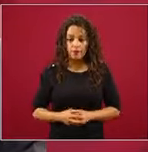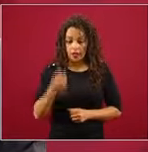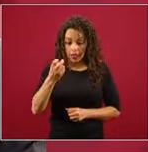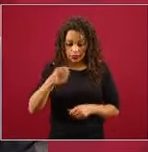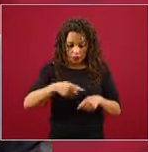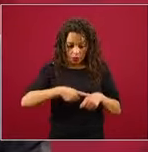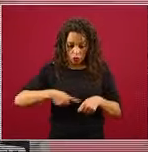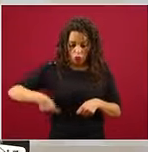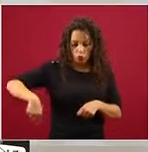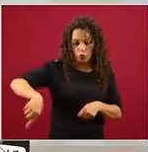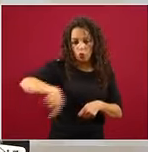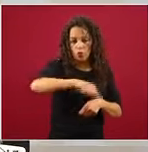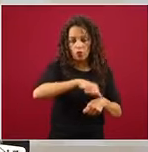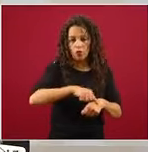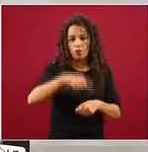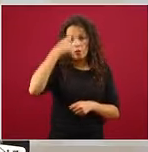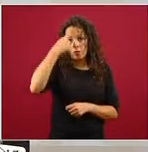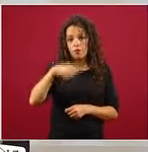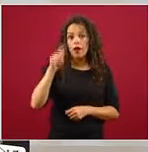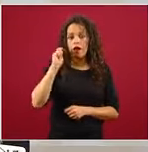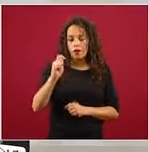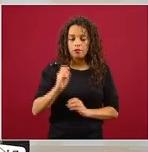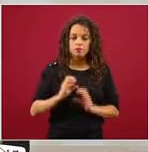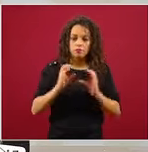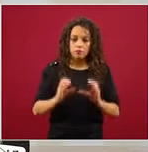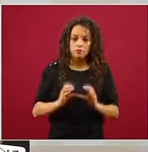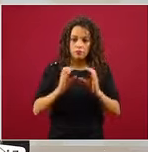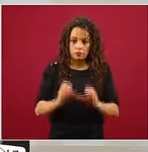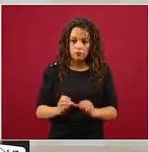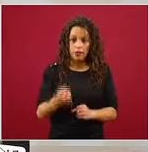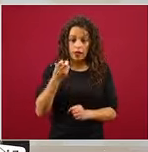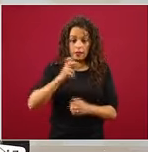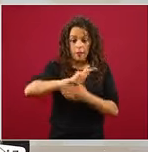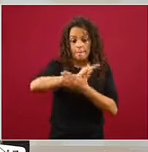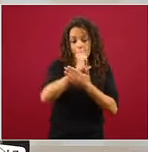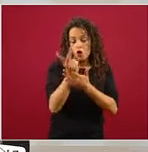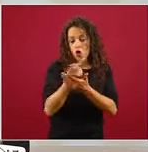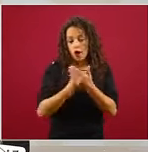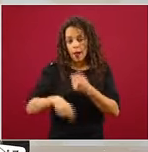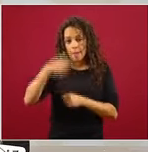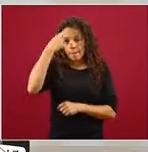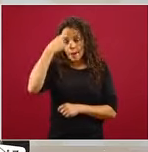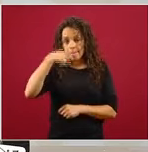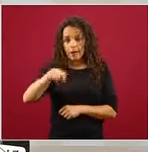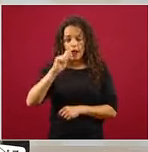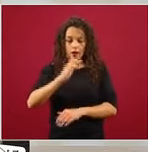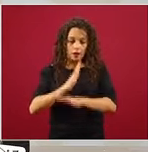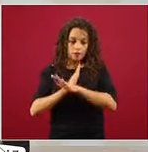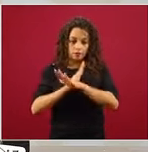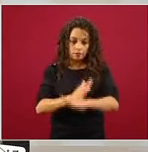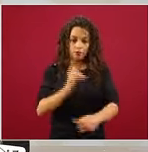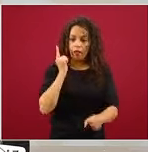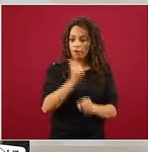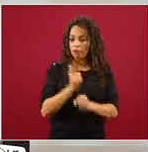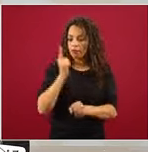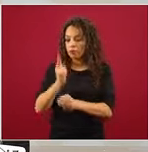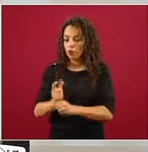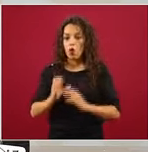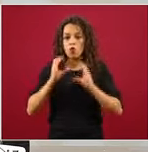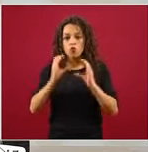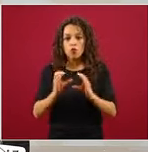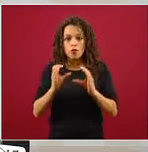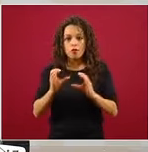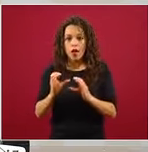las intervenciones, el programa de detección, prevención, detección, cuidado y resguardo de la